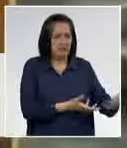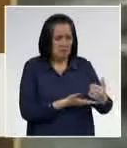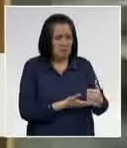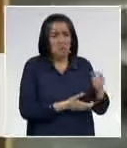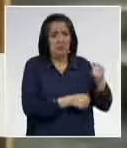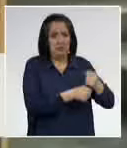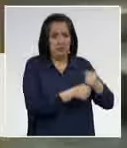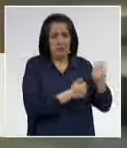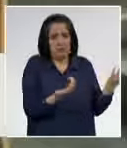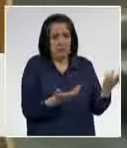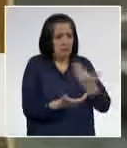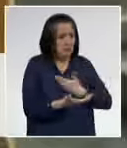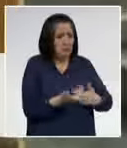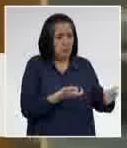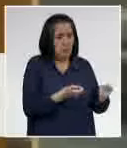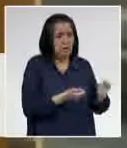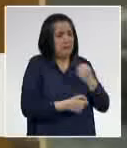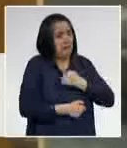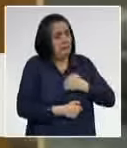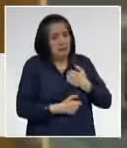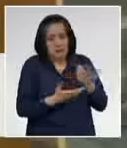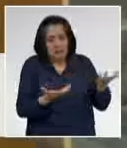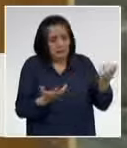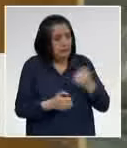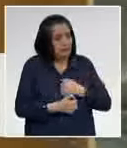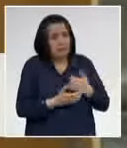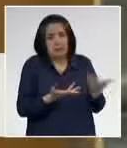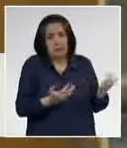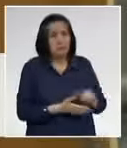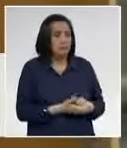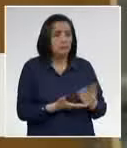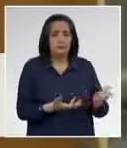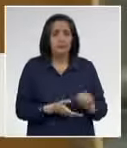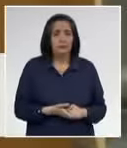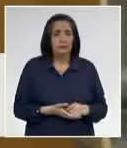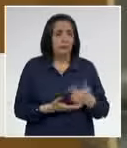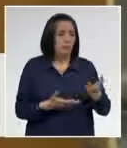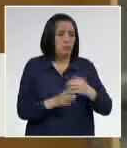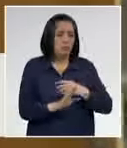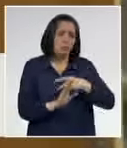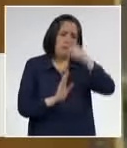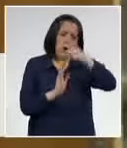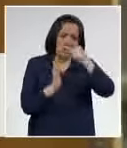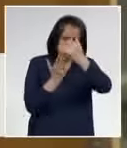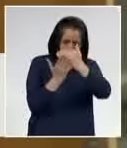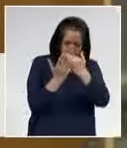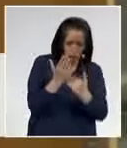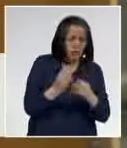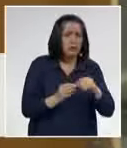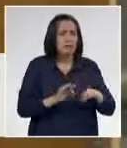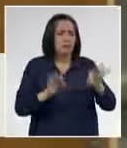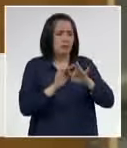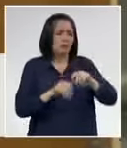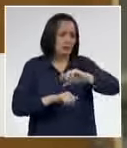funcionario del gobierno, lamentablemente. Lamentablemente, uno plantea proyectos importantes y que alguno de